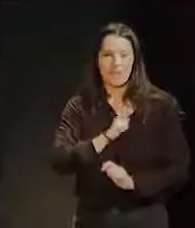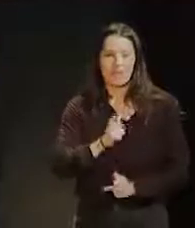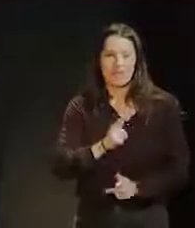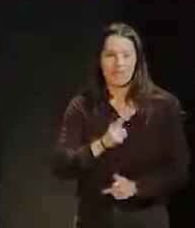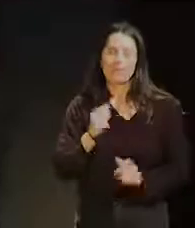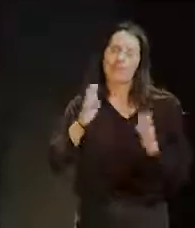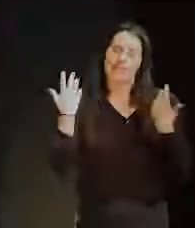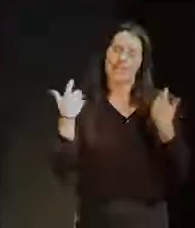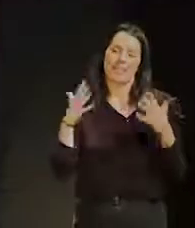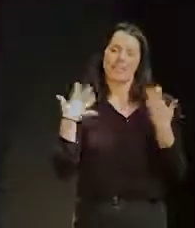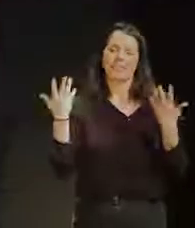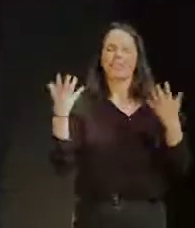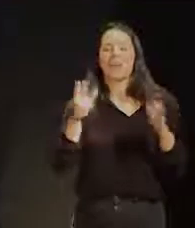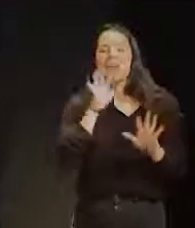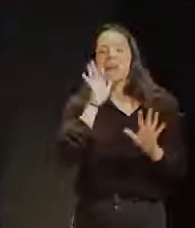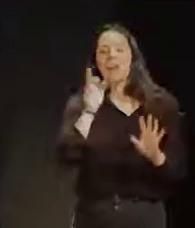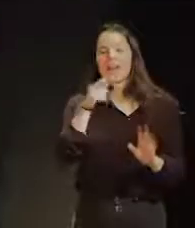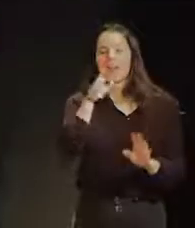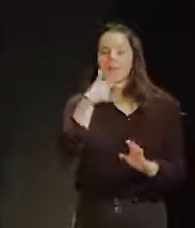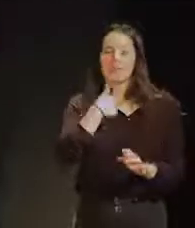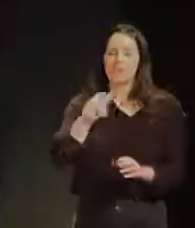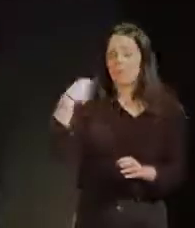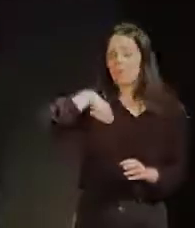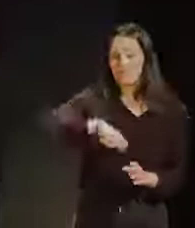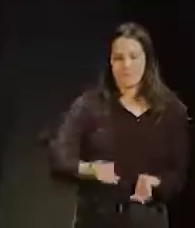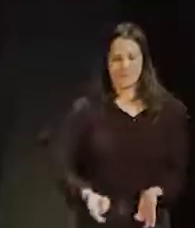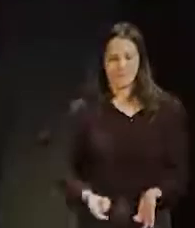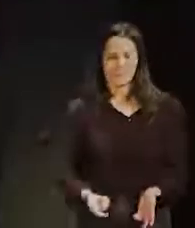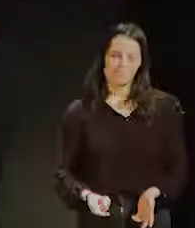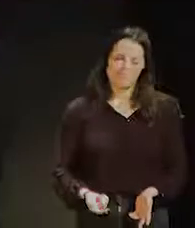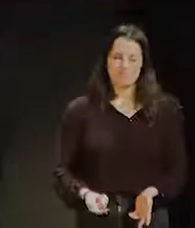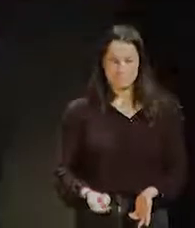repente sono un'attrice guai e una gran professionista.